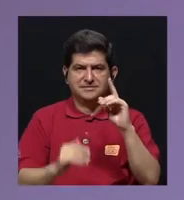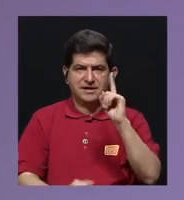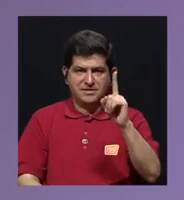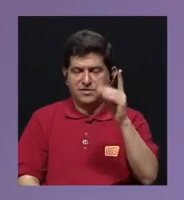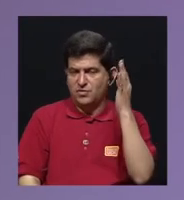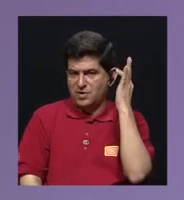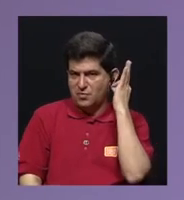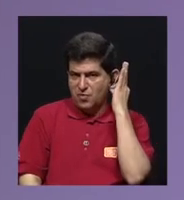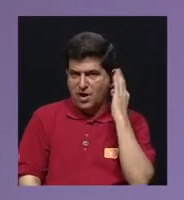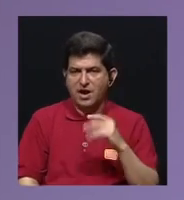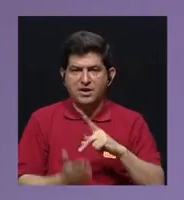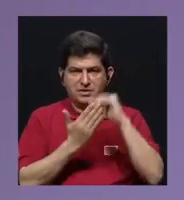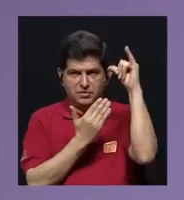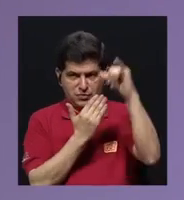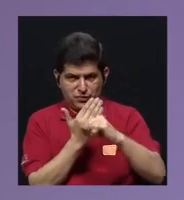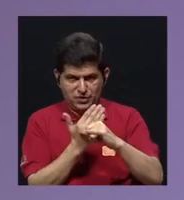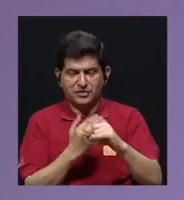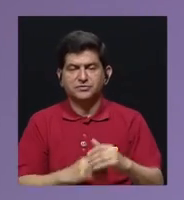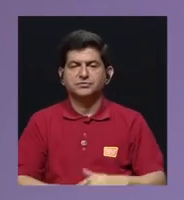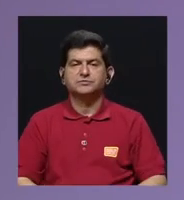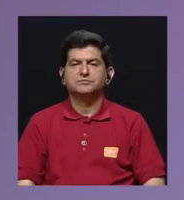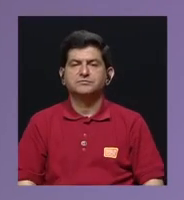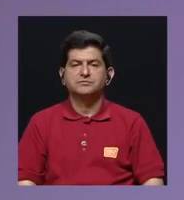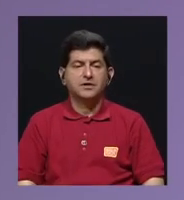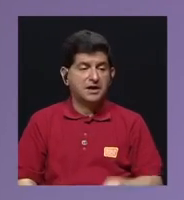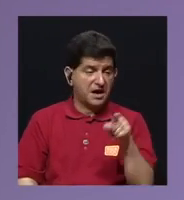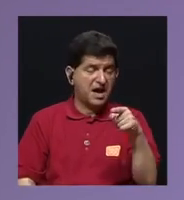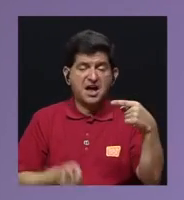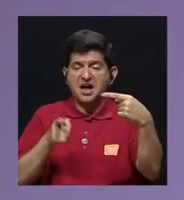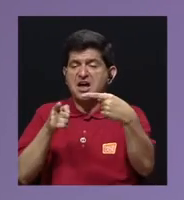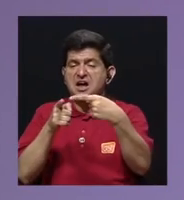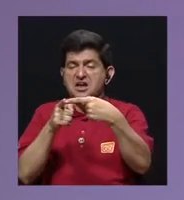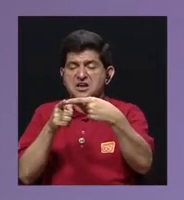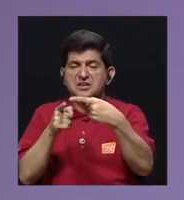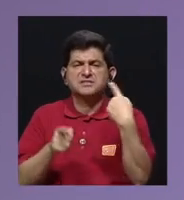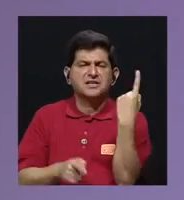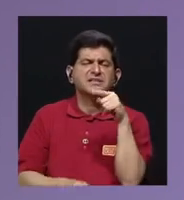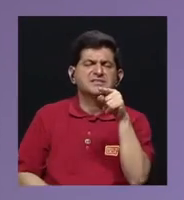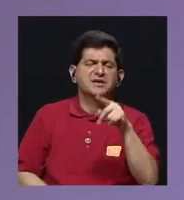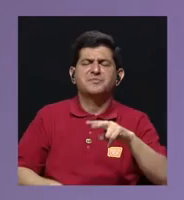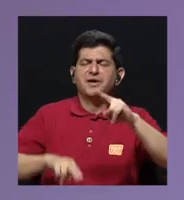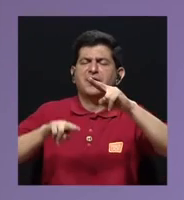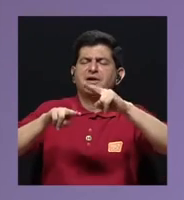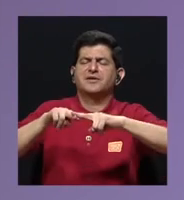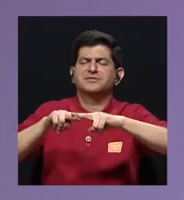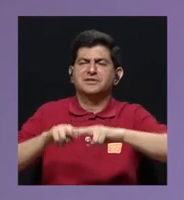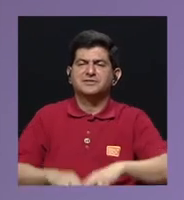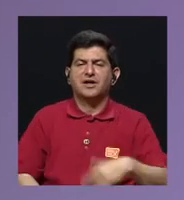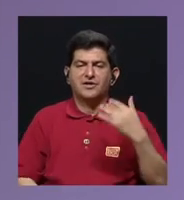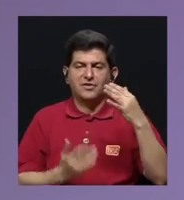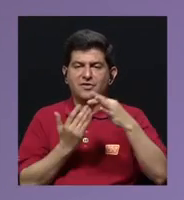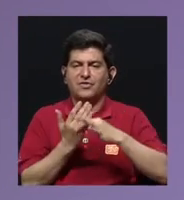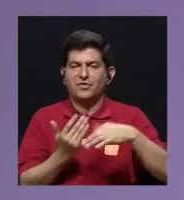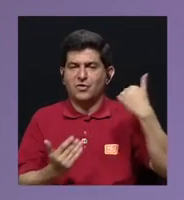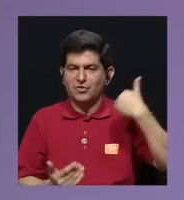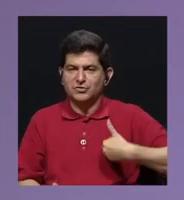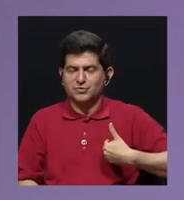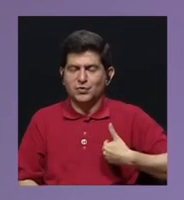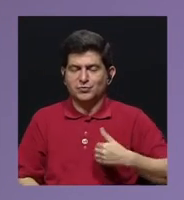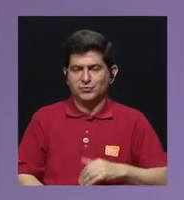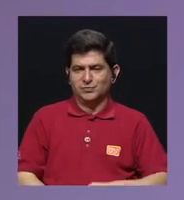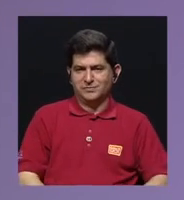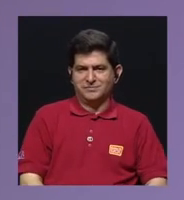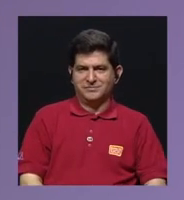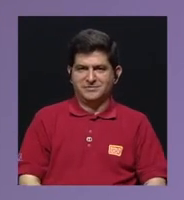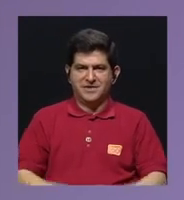una de las señoras del proyecto. Y ahí en esquina, por allá, siempre se sentaba su esposo. Y